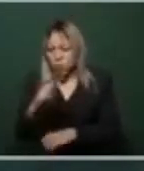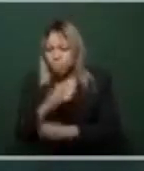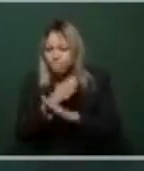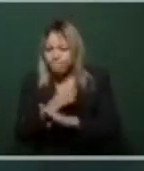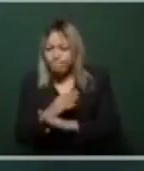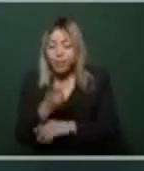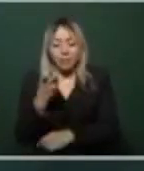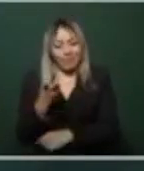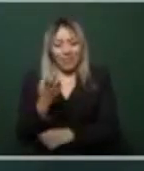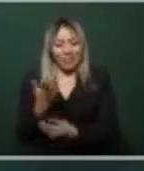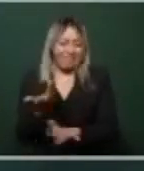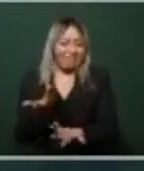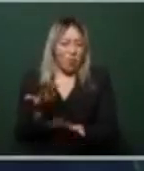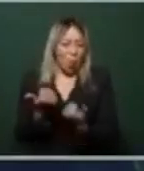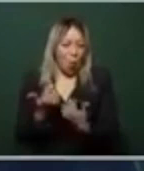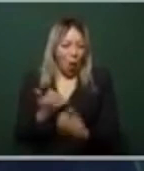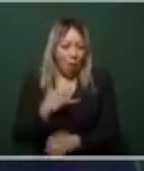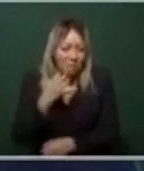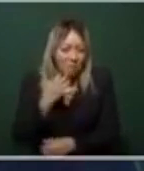hay corrupción.